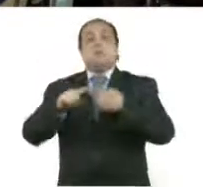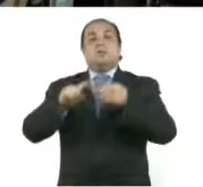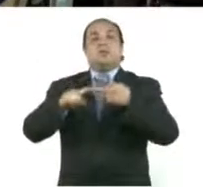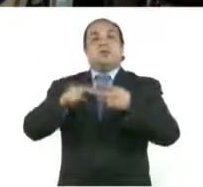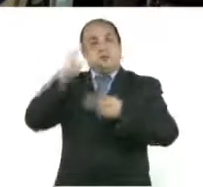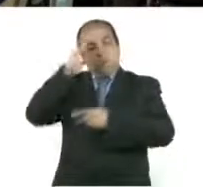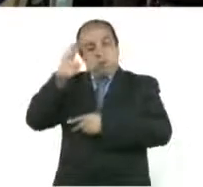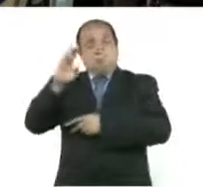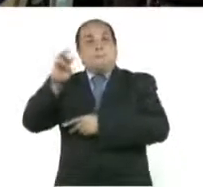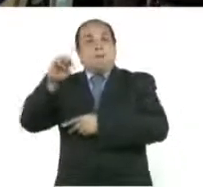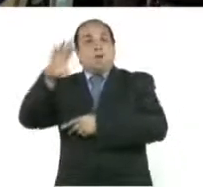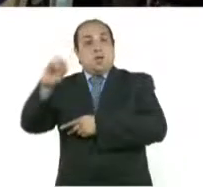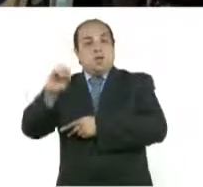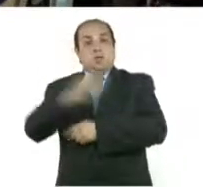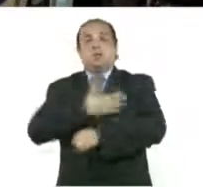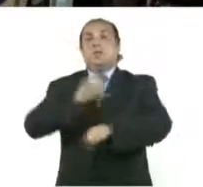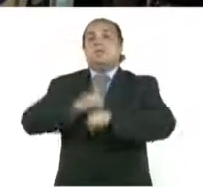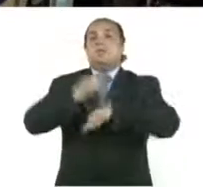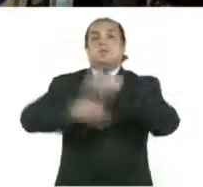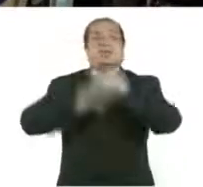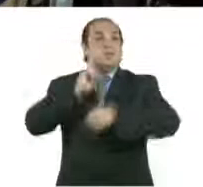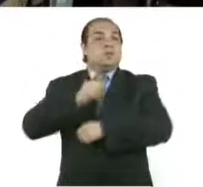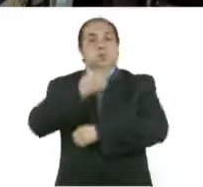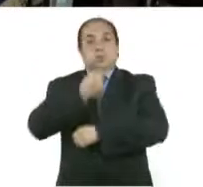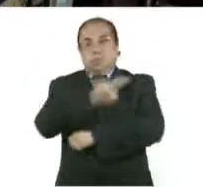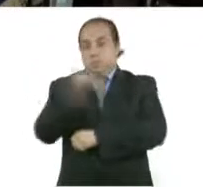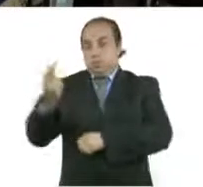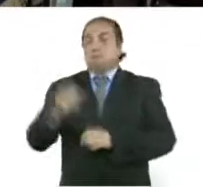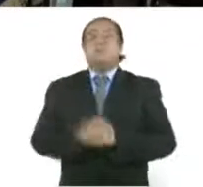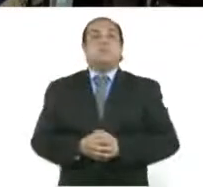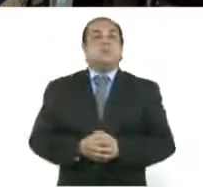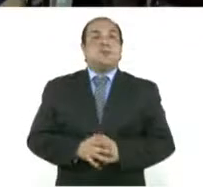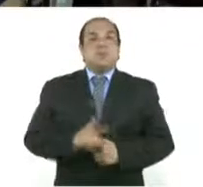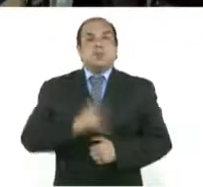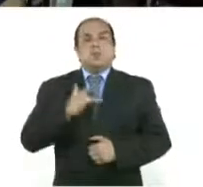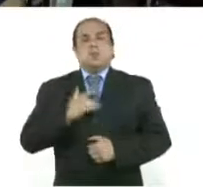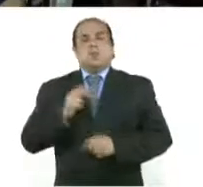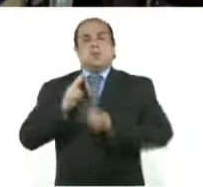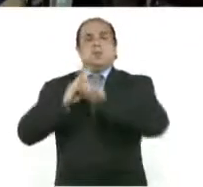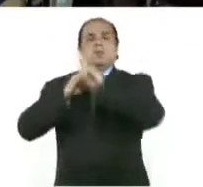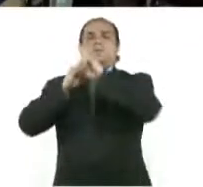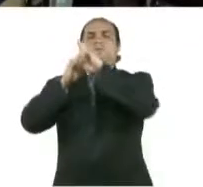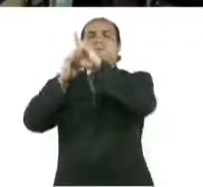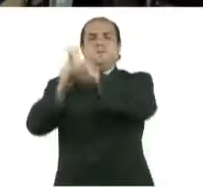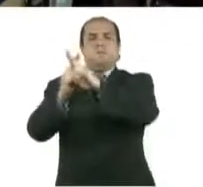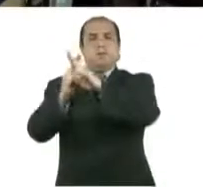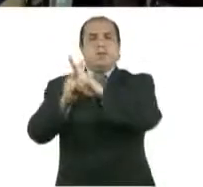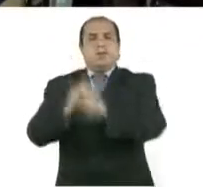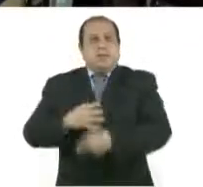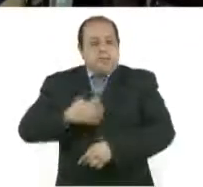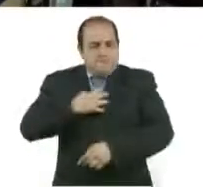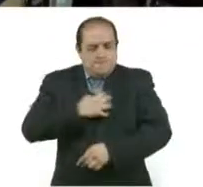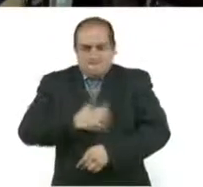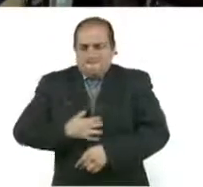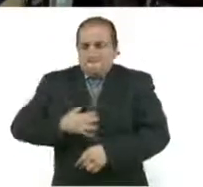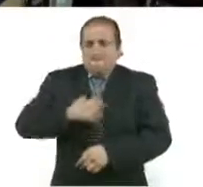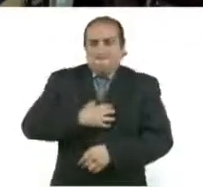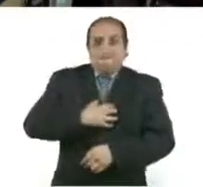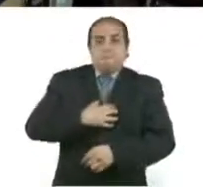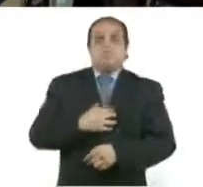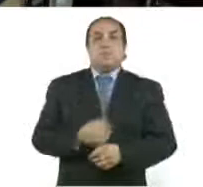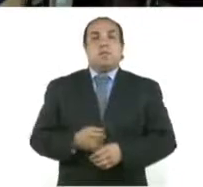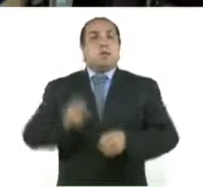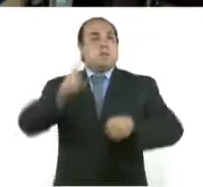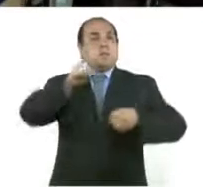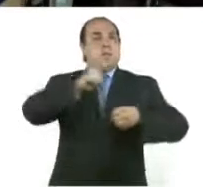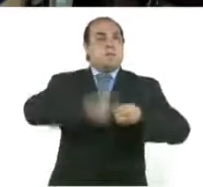Muy buenos días a todas y a todos ustedes. Me siento muy honrada, pero sobre todo muy contenta de ser parte de